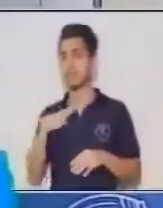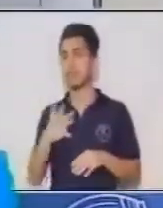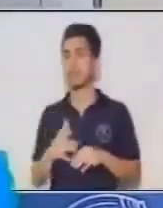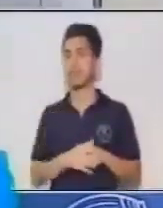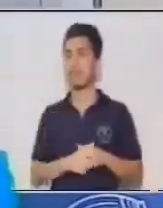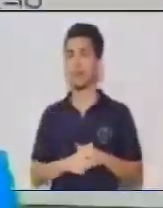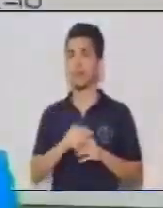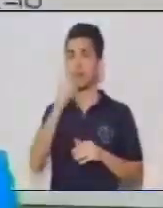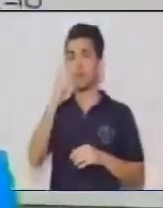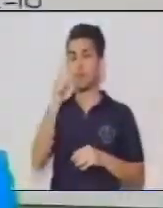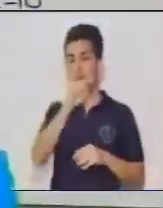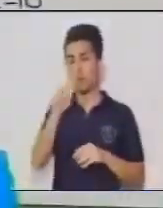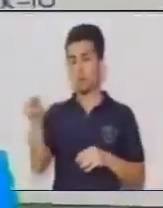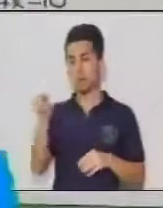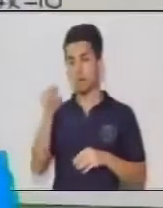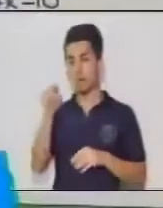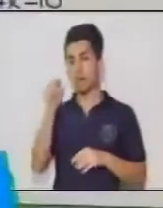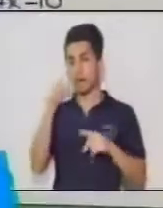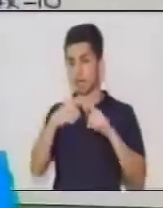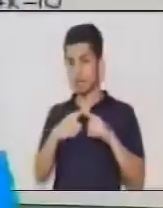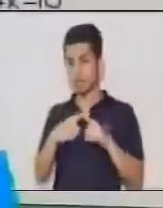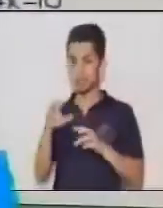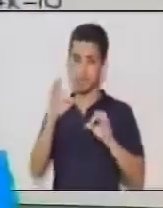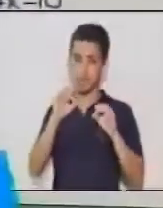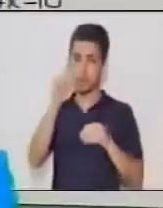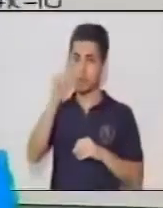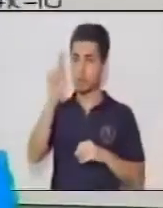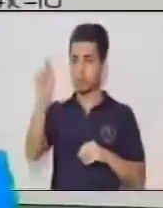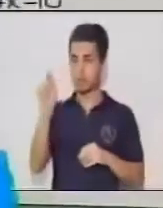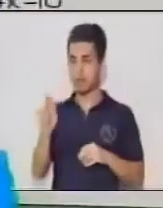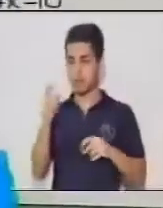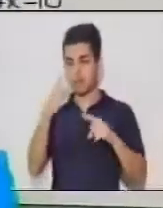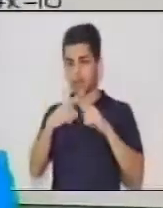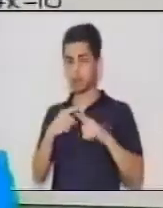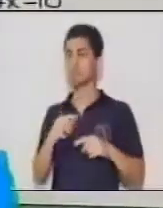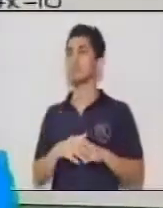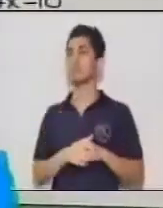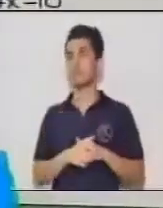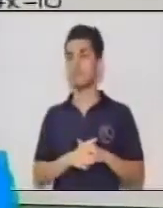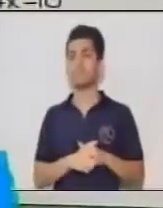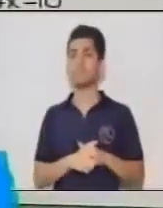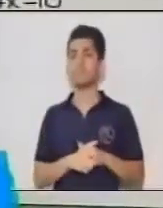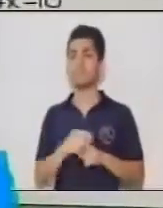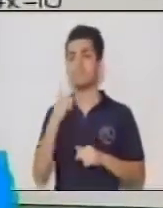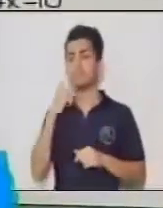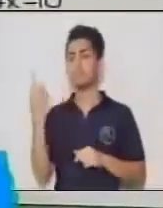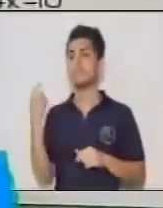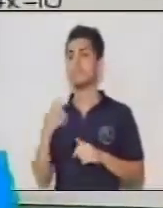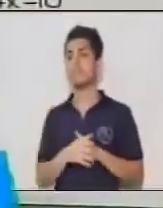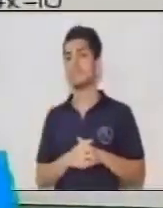es 1 dividido x. Y vamos a